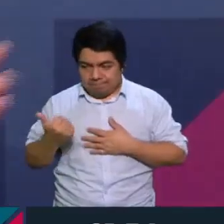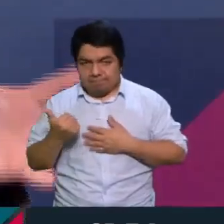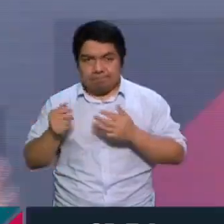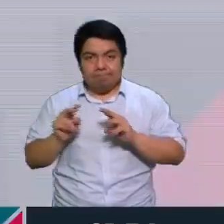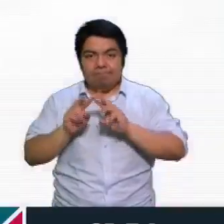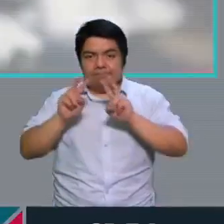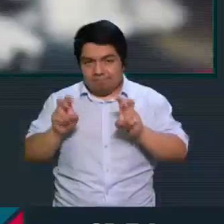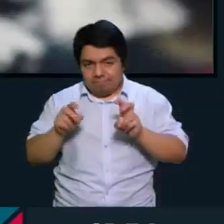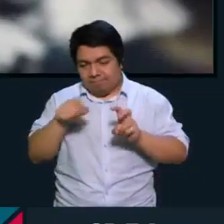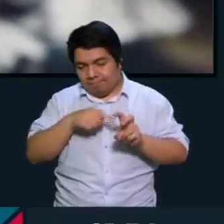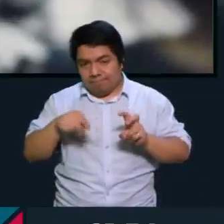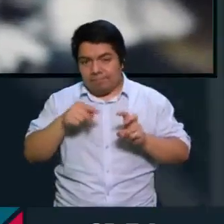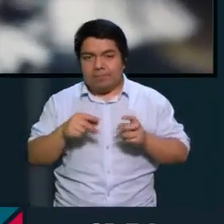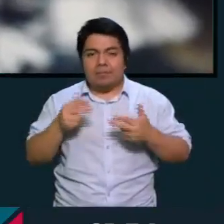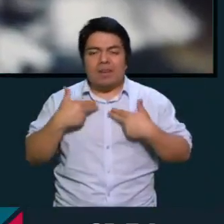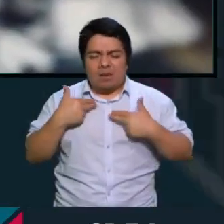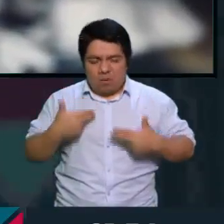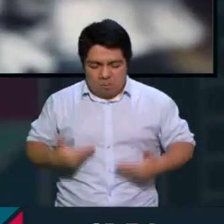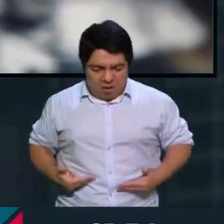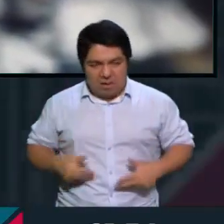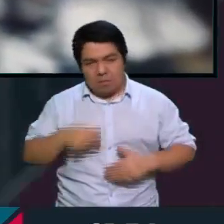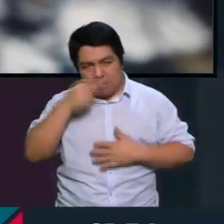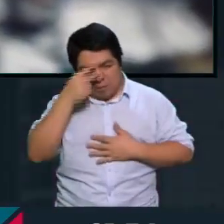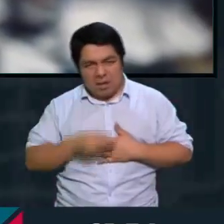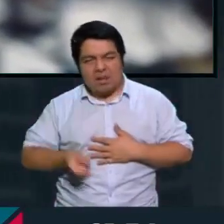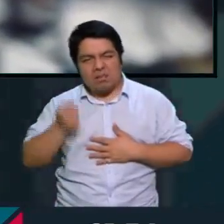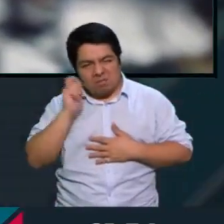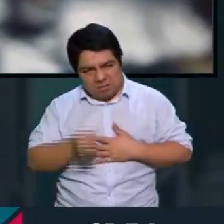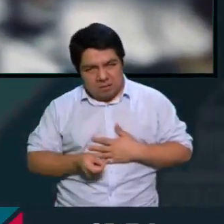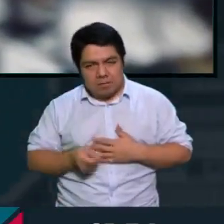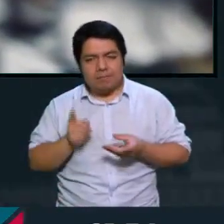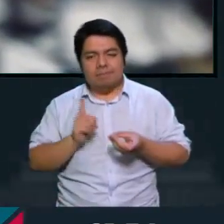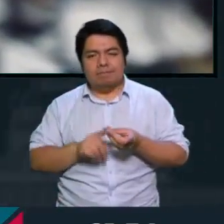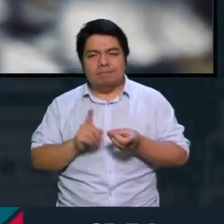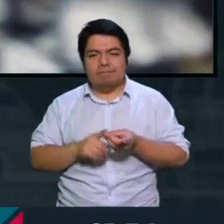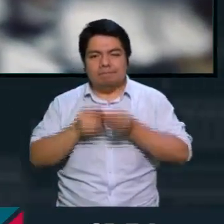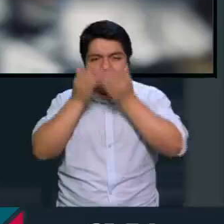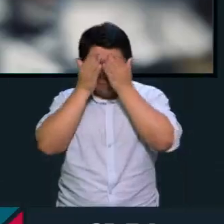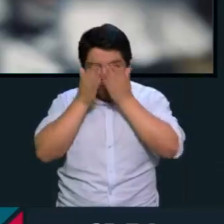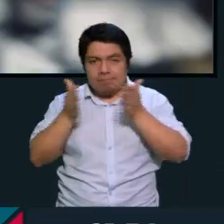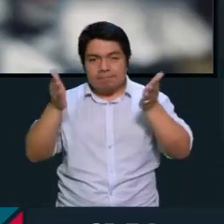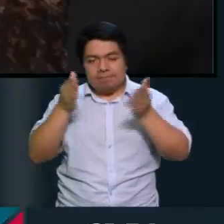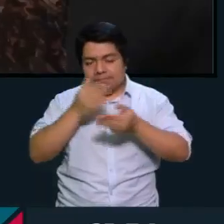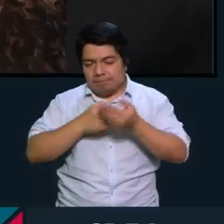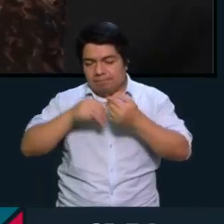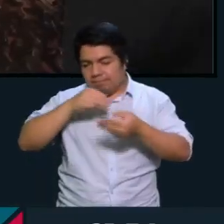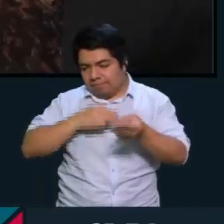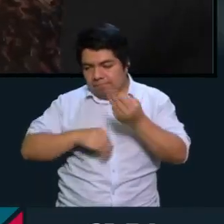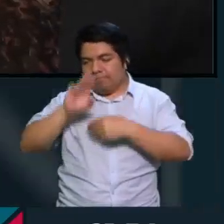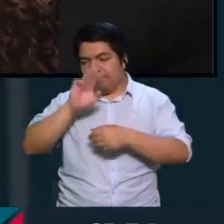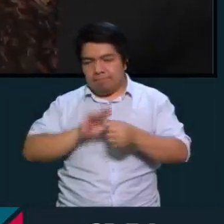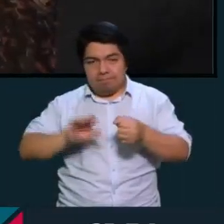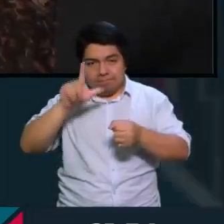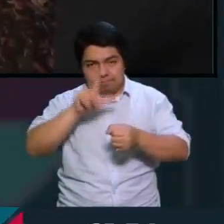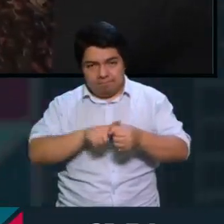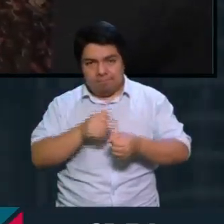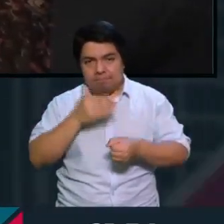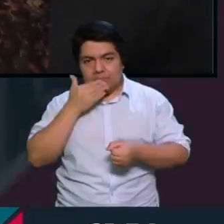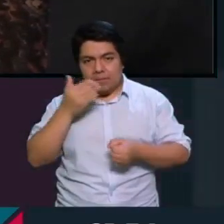del humanismo mexicano. ¿De dónde viene el humanismo mexicano? Esta visión del mundo, de la realidad social,